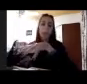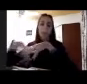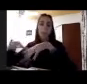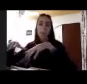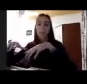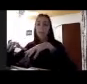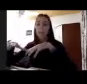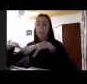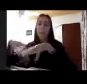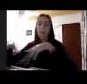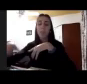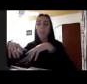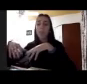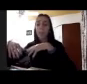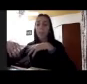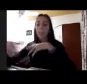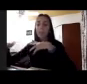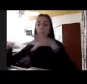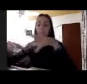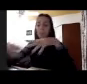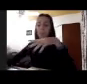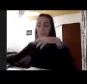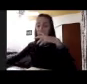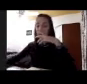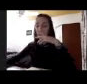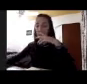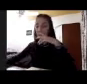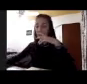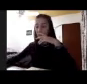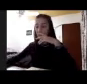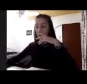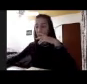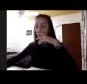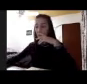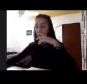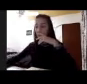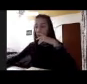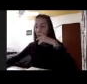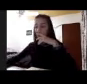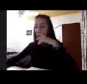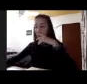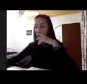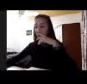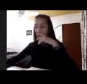variar entre estos espacios de vivienda más equipamiento.